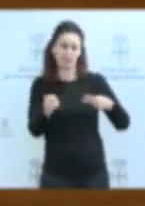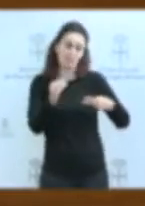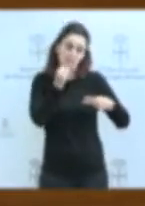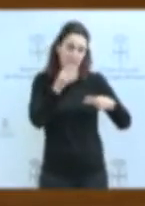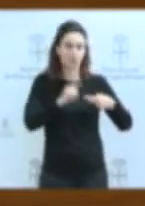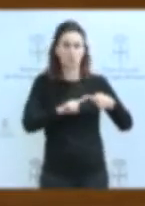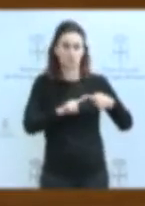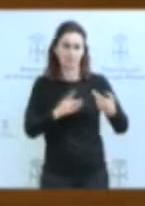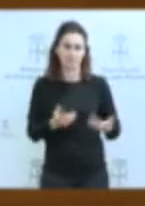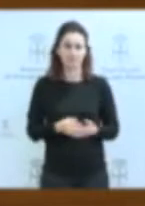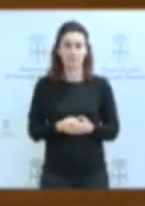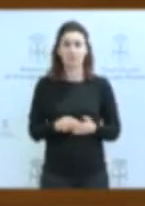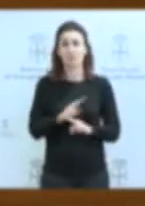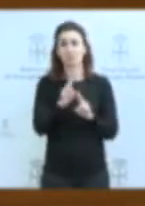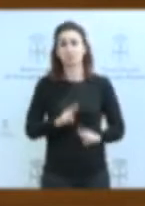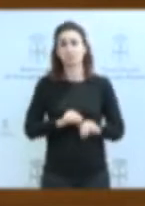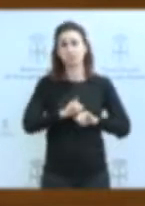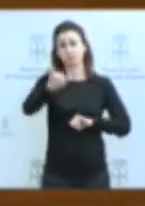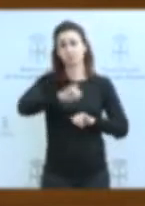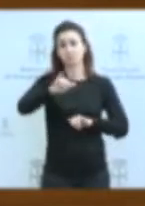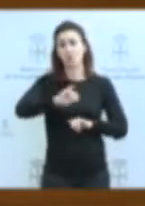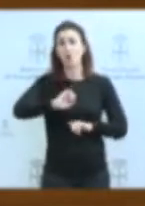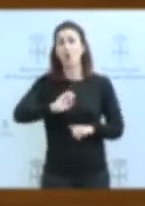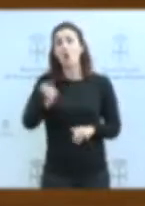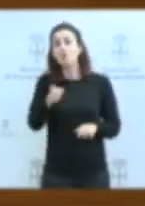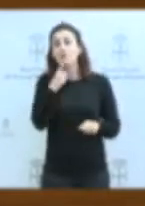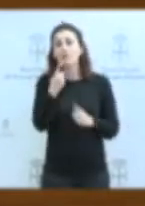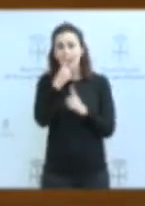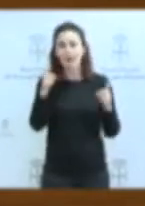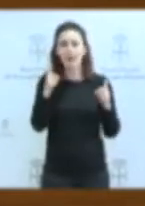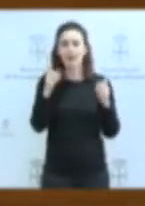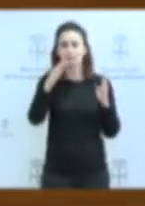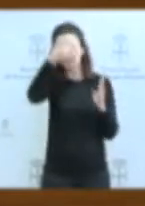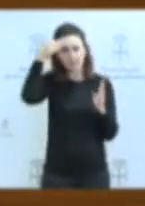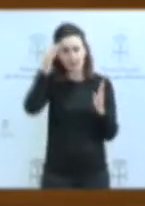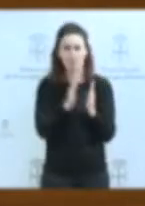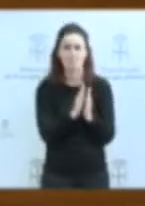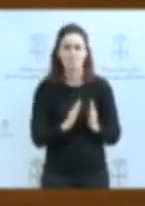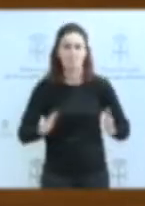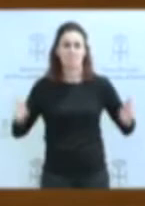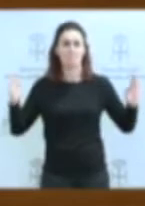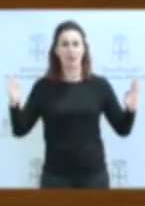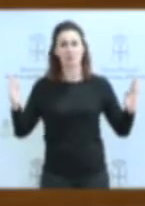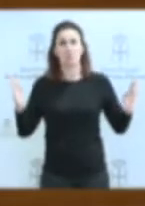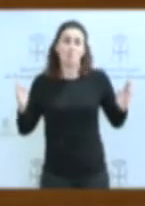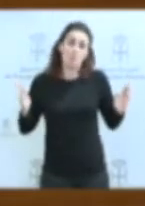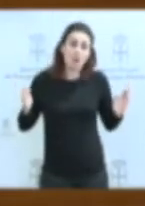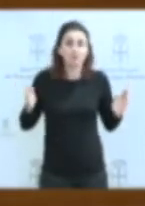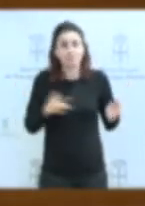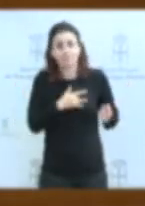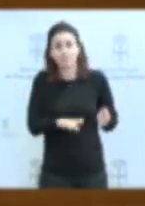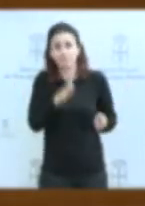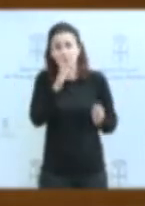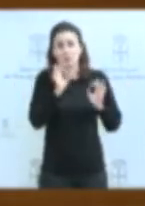lado, de desestacionalización del sector turístico y esa orientación que sería esa bonificación o incentivo de esos vuelos que vienen a